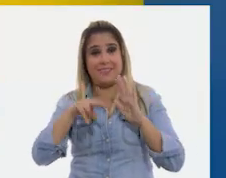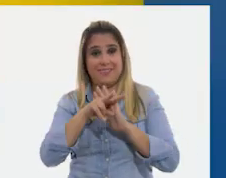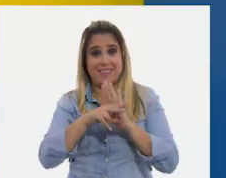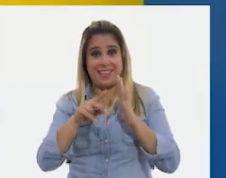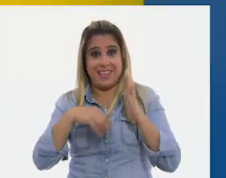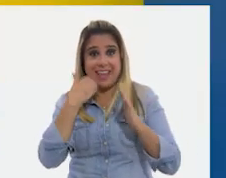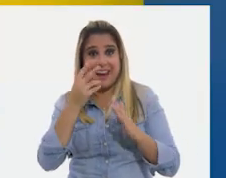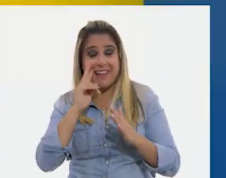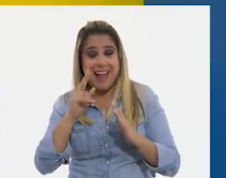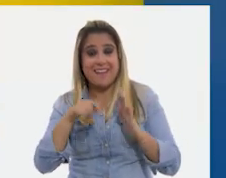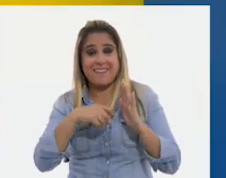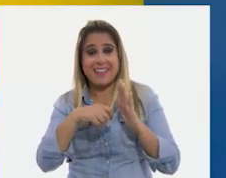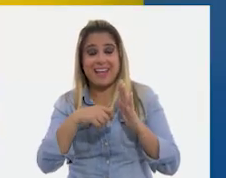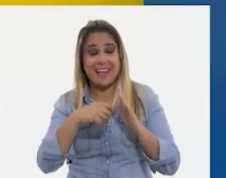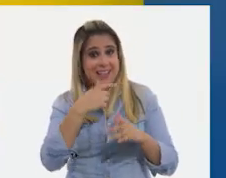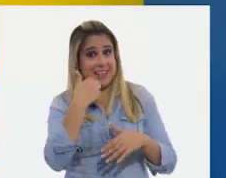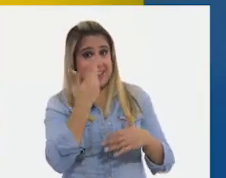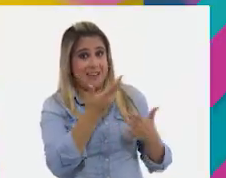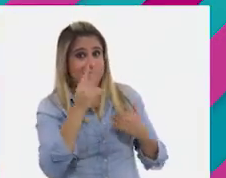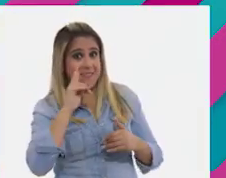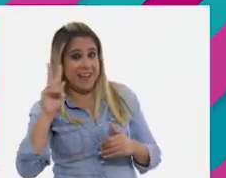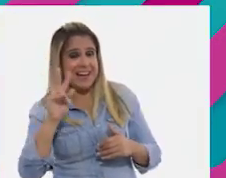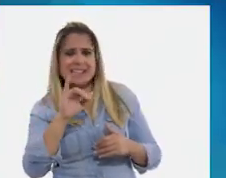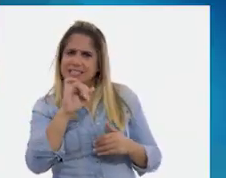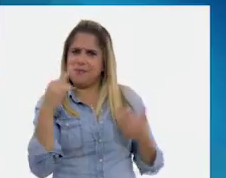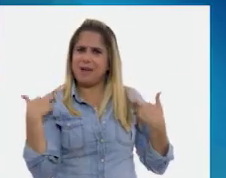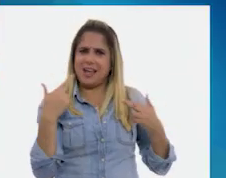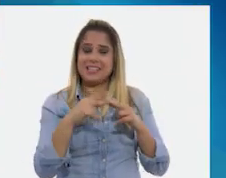¿Nos acompañas? Claro que sí, maestra.